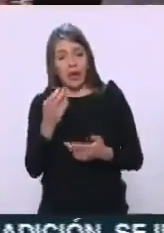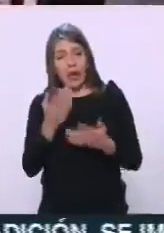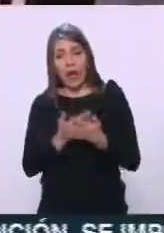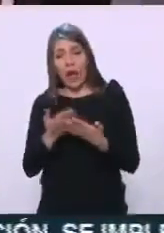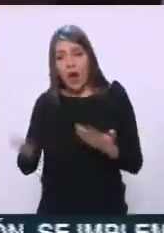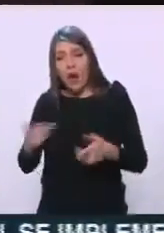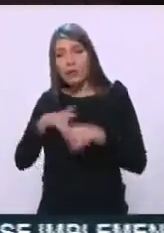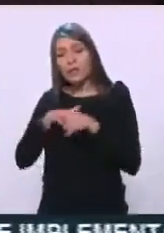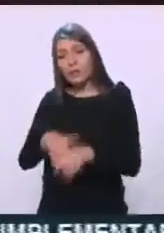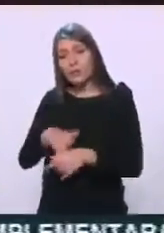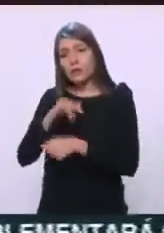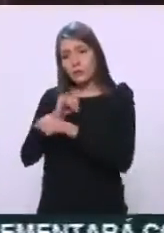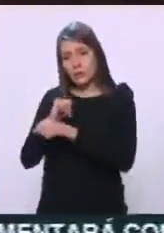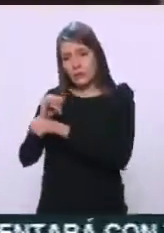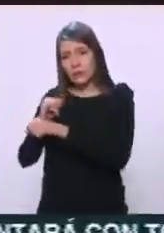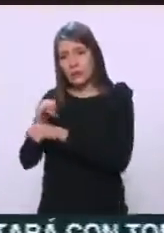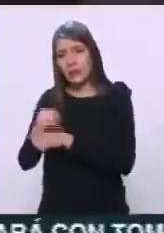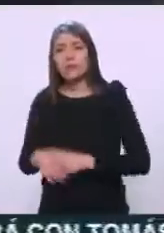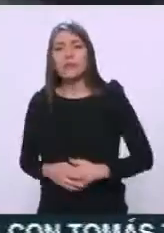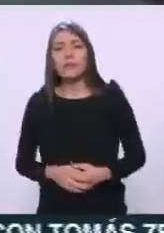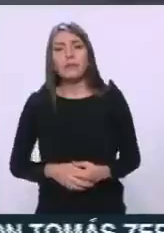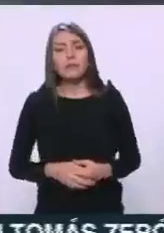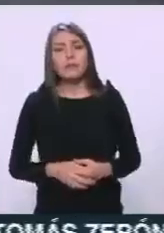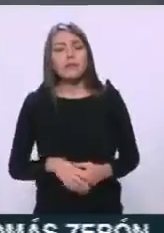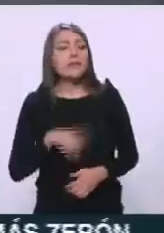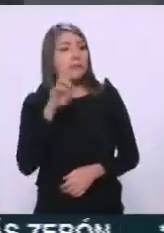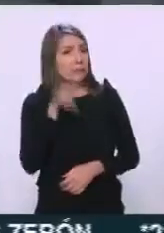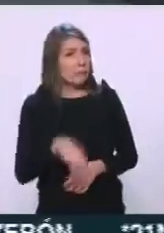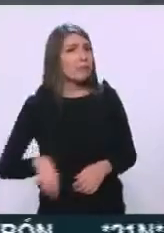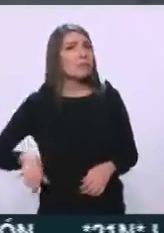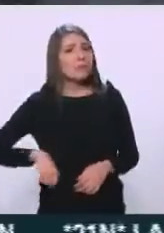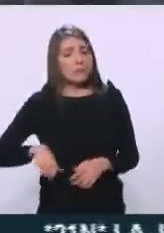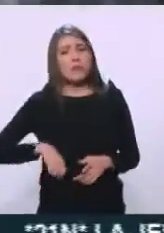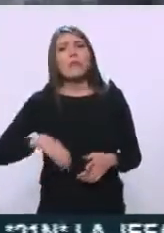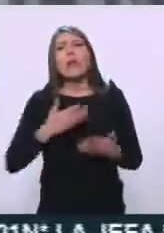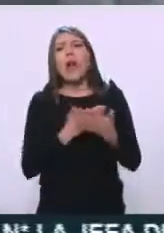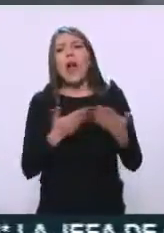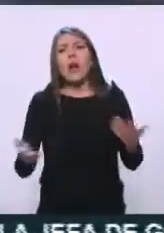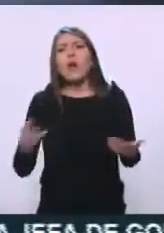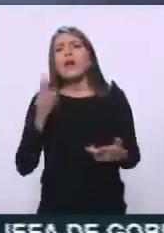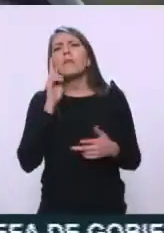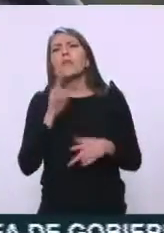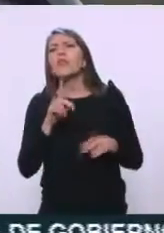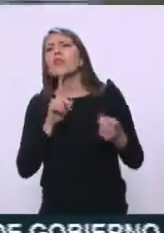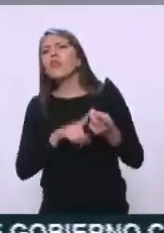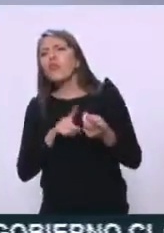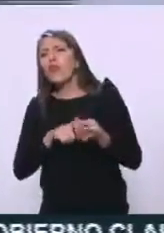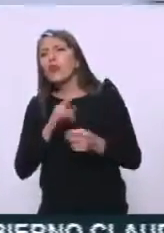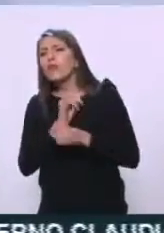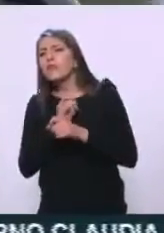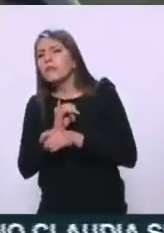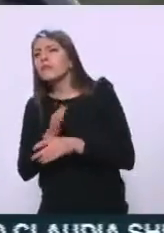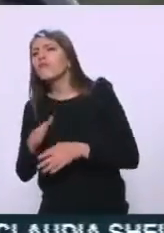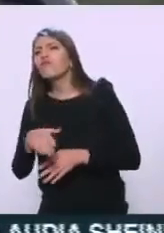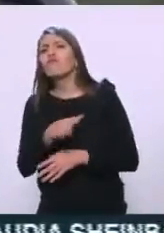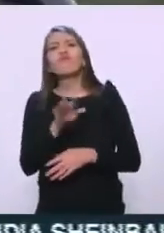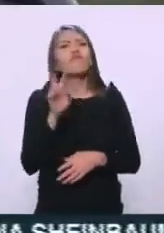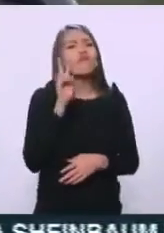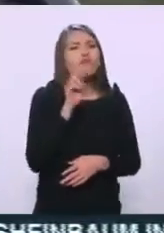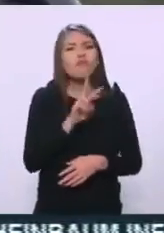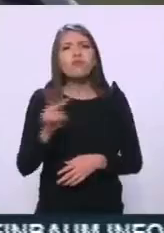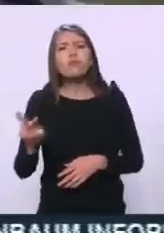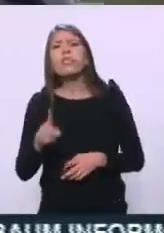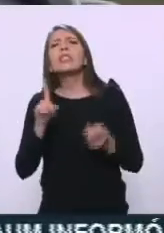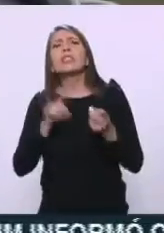la investigación. Será muy interesante, Víctor Ronquillo, ver a dónde se dirigen ahora las líneas de investigación y pues hasta dónde llegan y